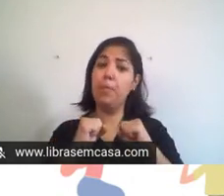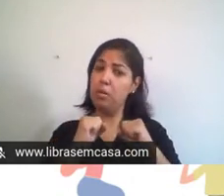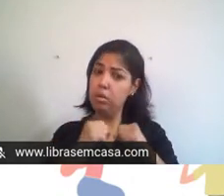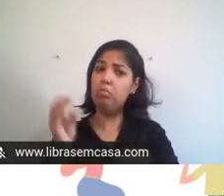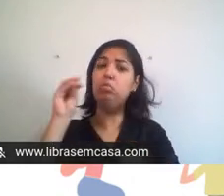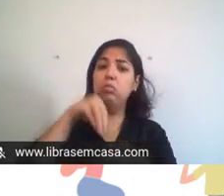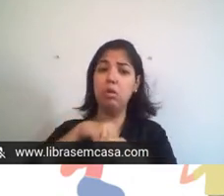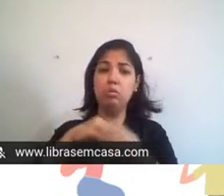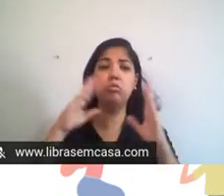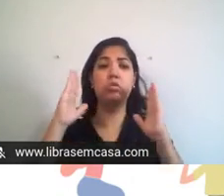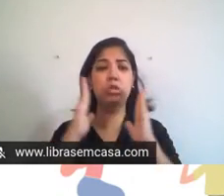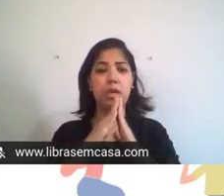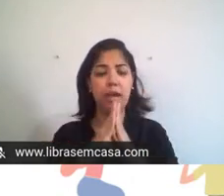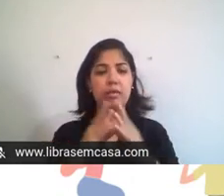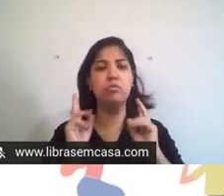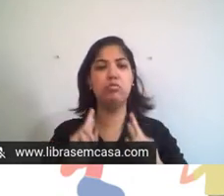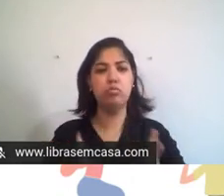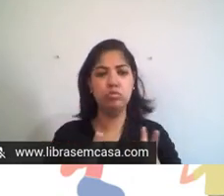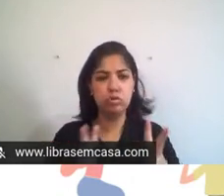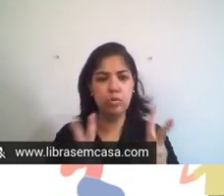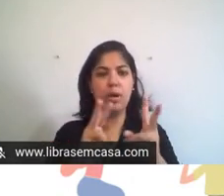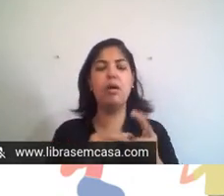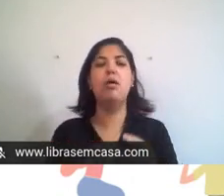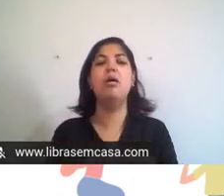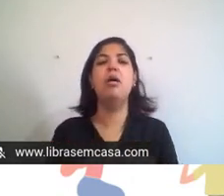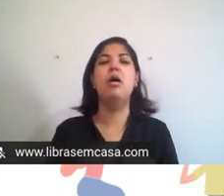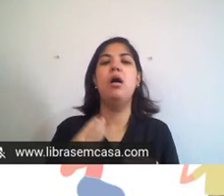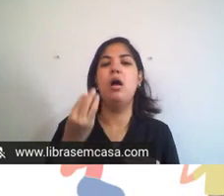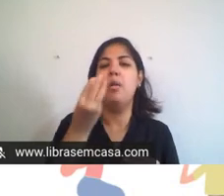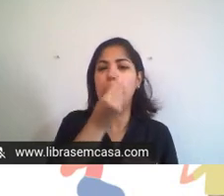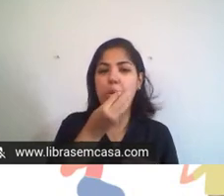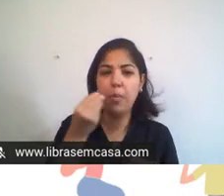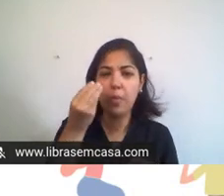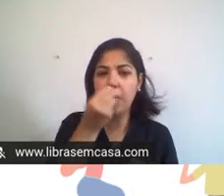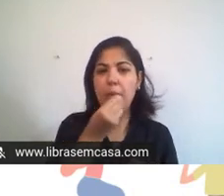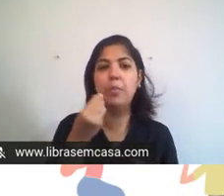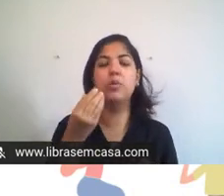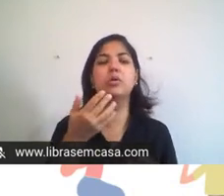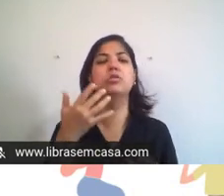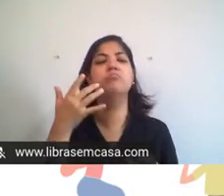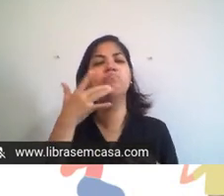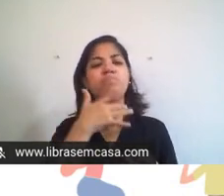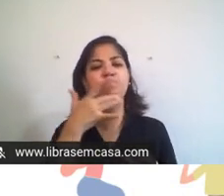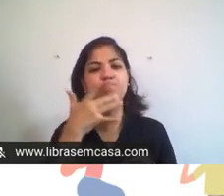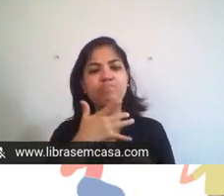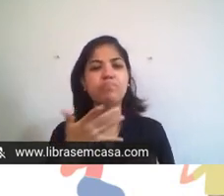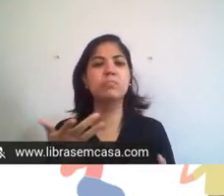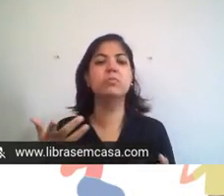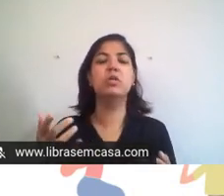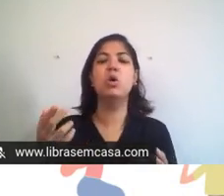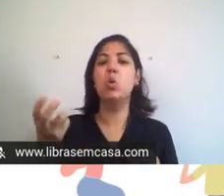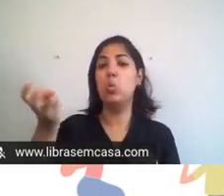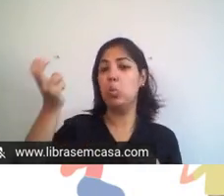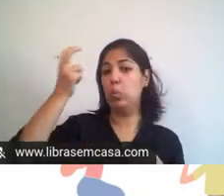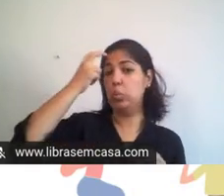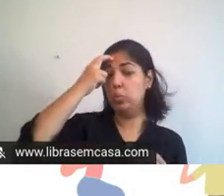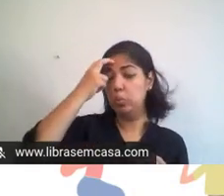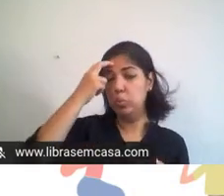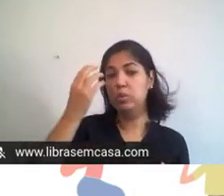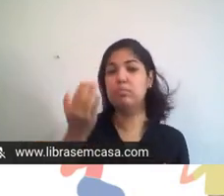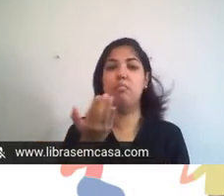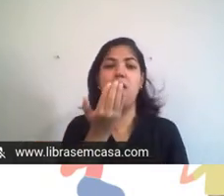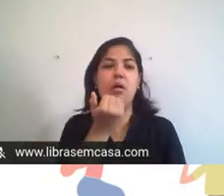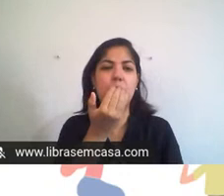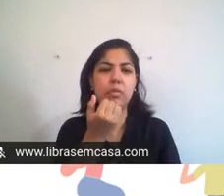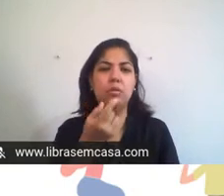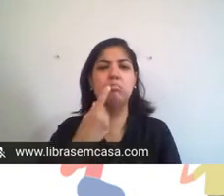haciendo disfrutando de sabores genuinos, de sabores honestos, de culturas alimentarias que nos sirven para compartir, para